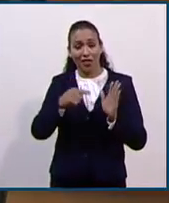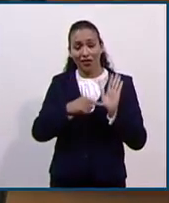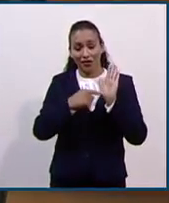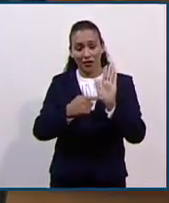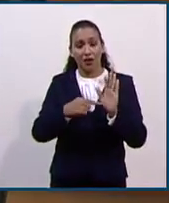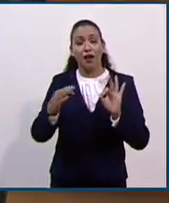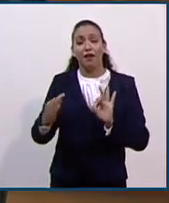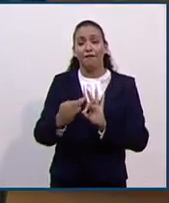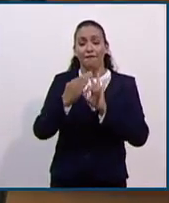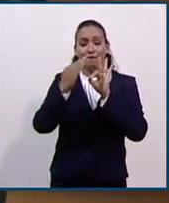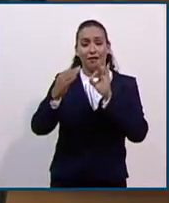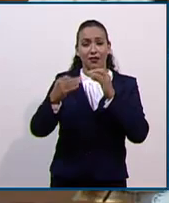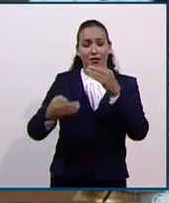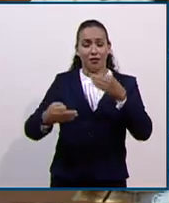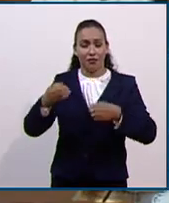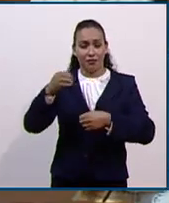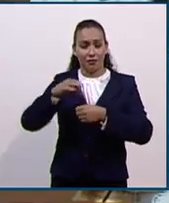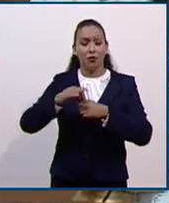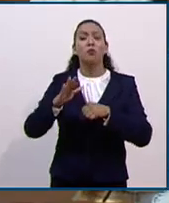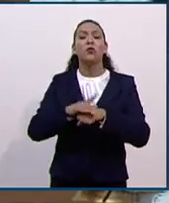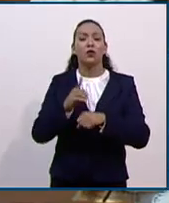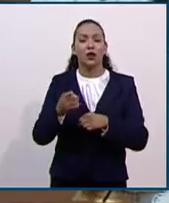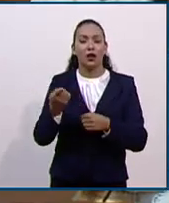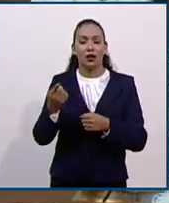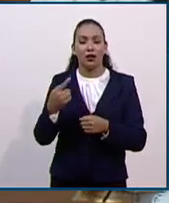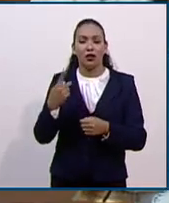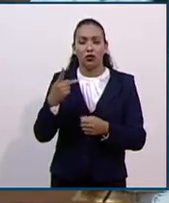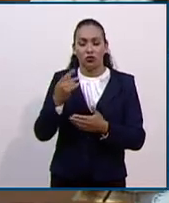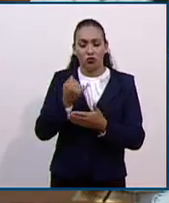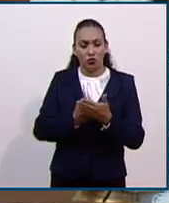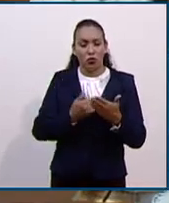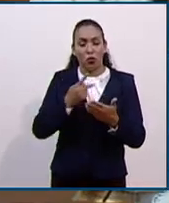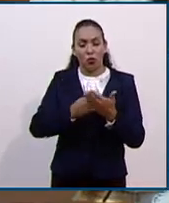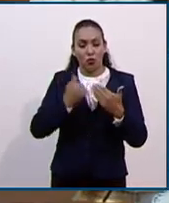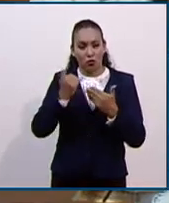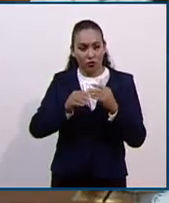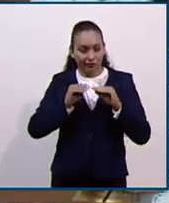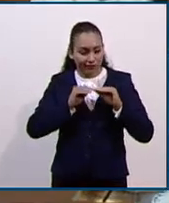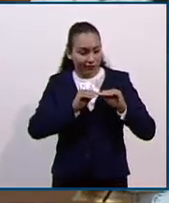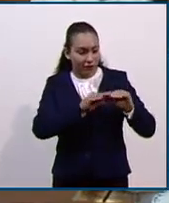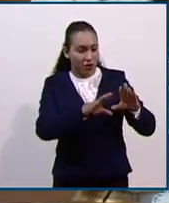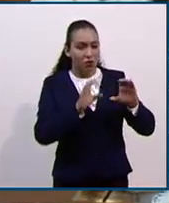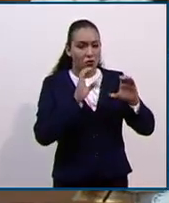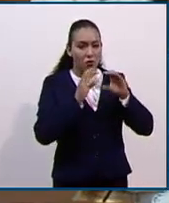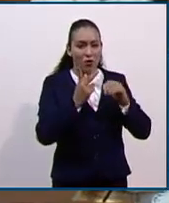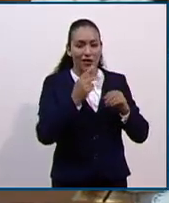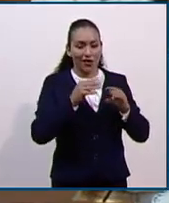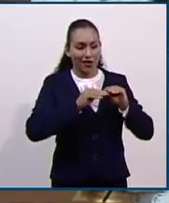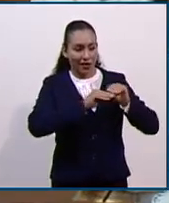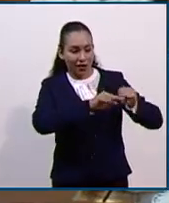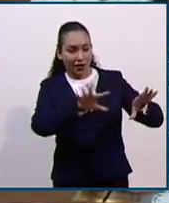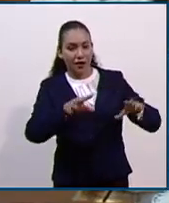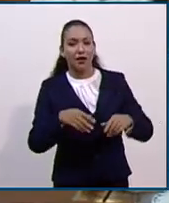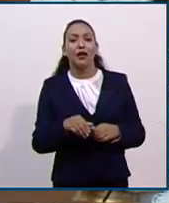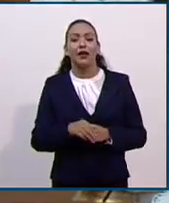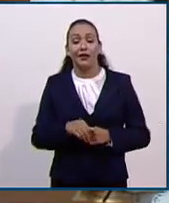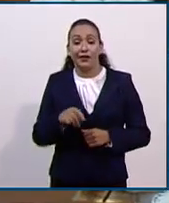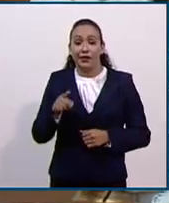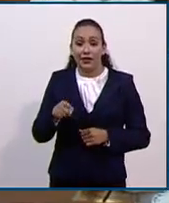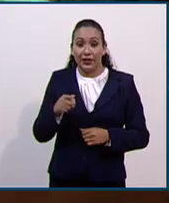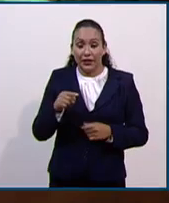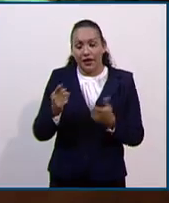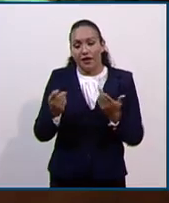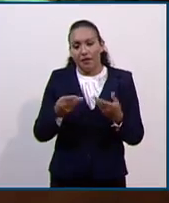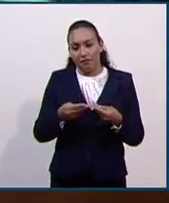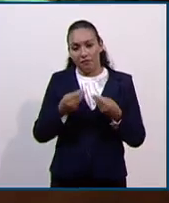autoridades competentes del tribunal por la filtración de sus 2 proyectos a los medios de comunicación y a las partes de dichos